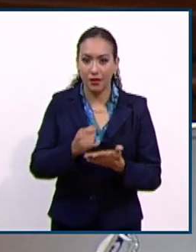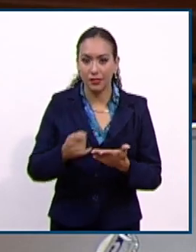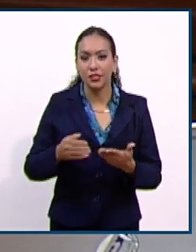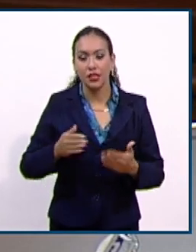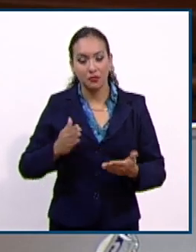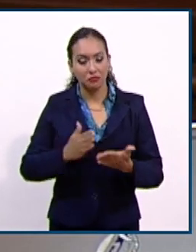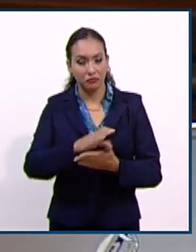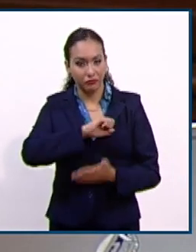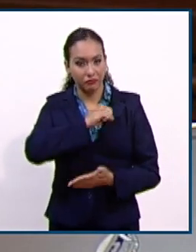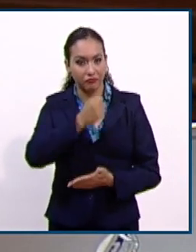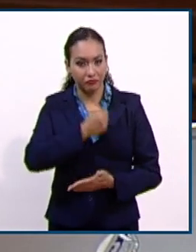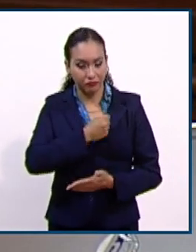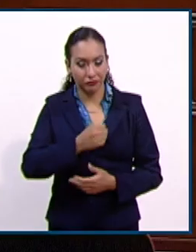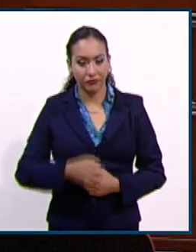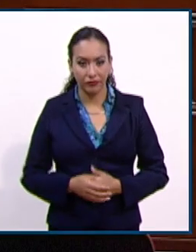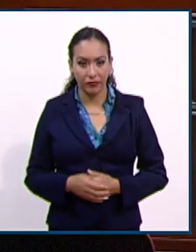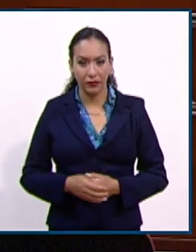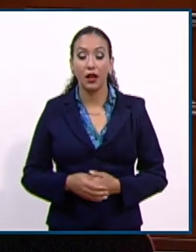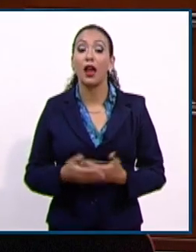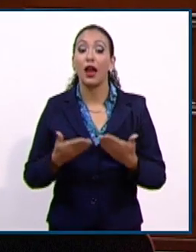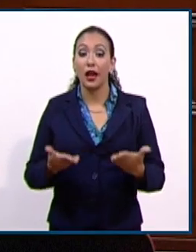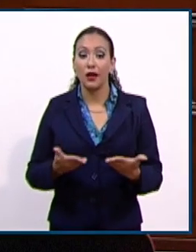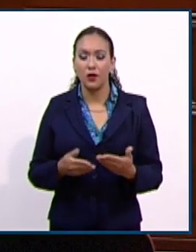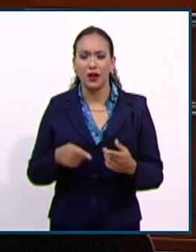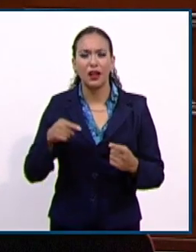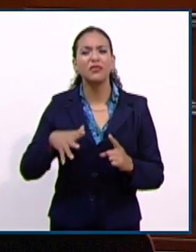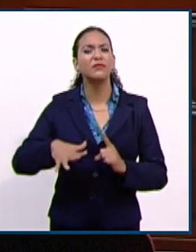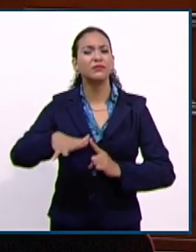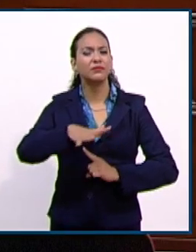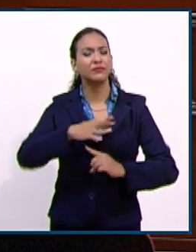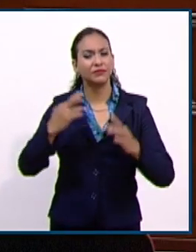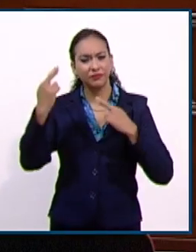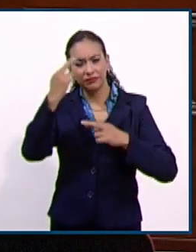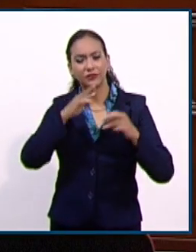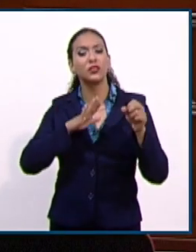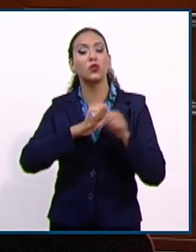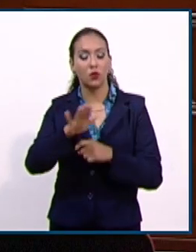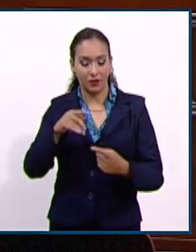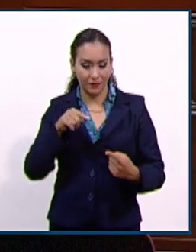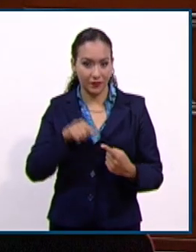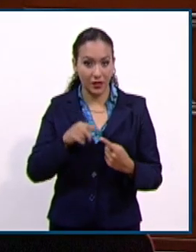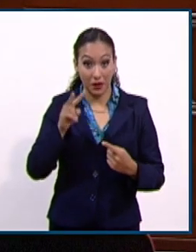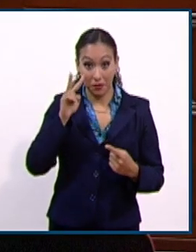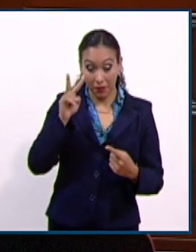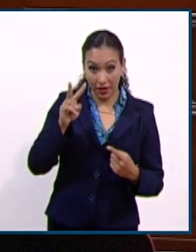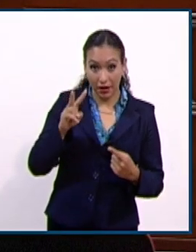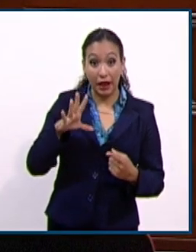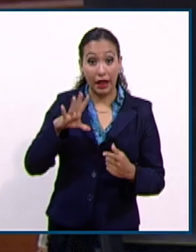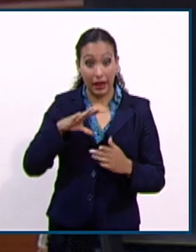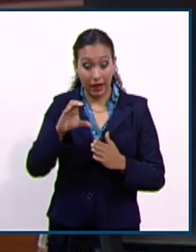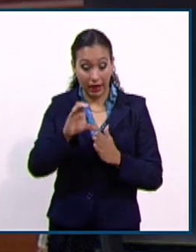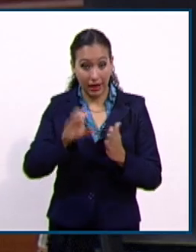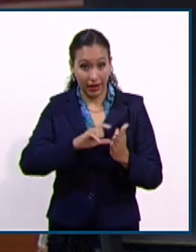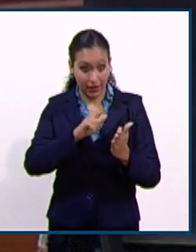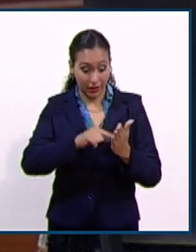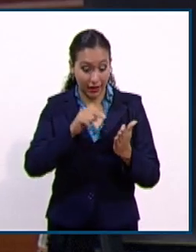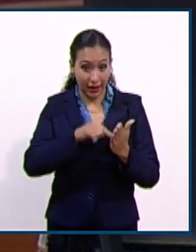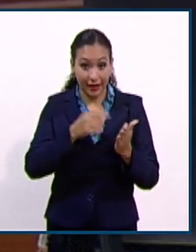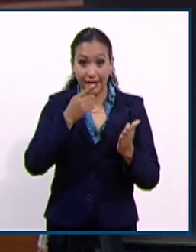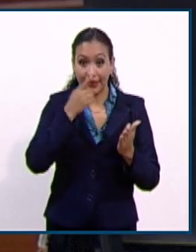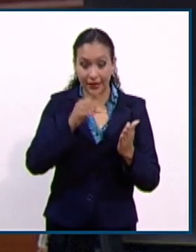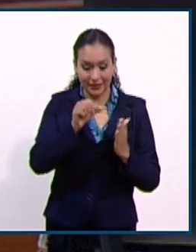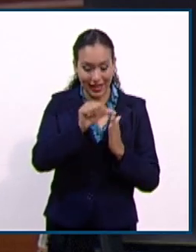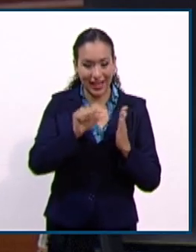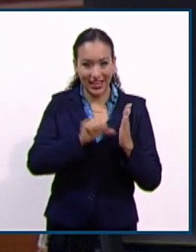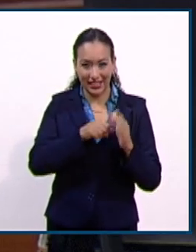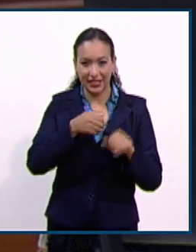tema central de debate en la sesión fue si el parámetro para declarar la invalidez era el precedente de una acción de inconstitucionalidad respecto del mismo